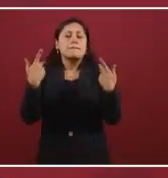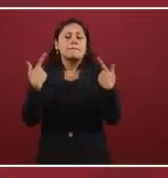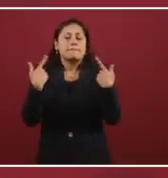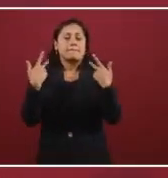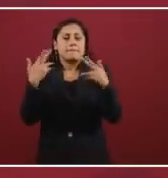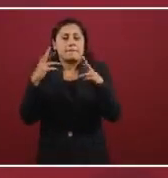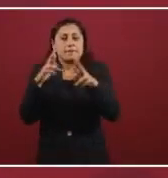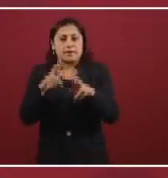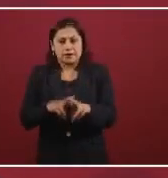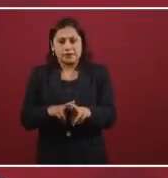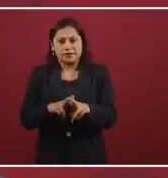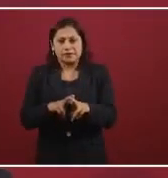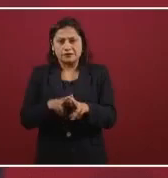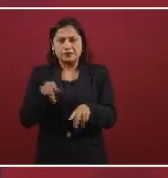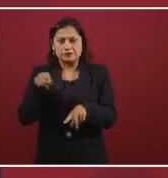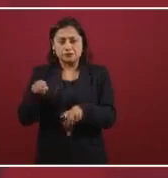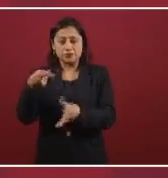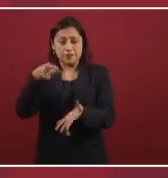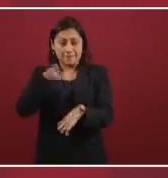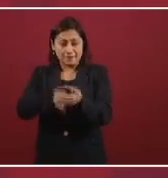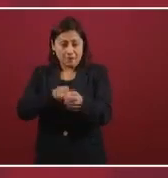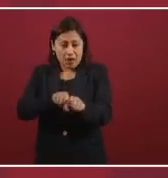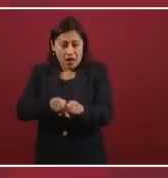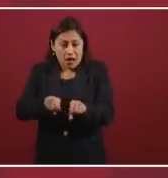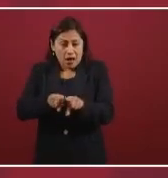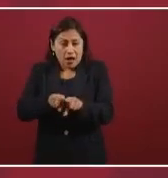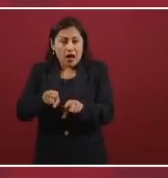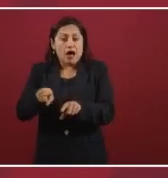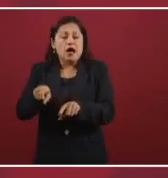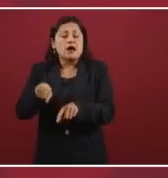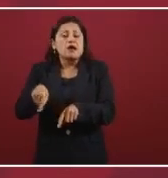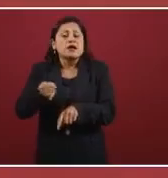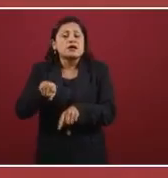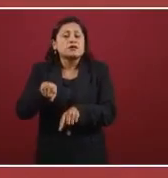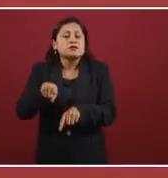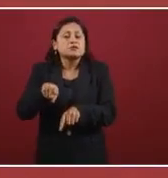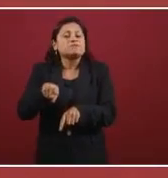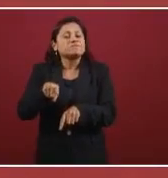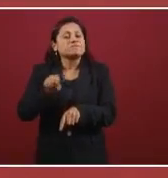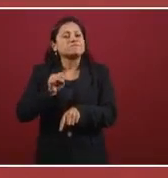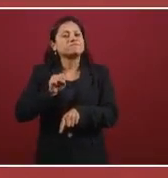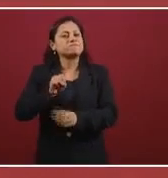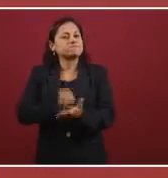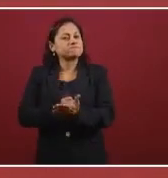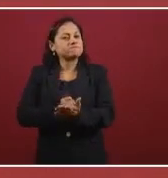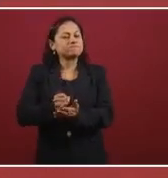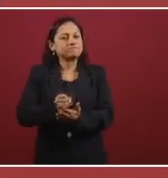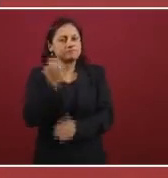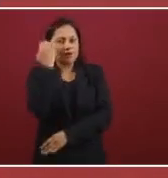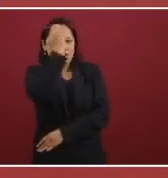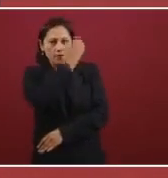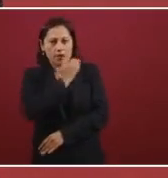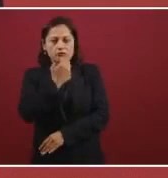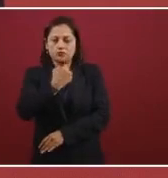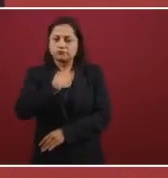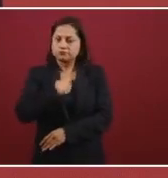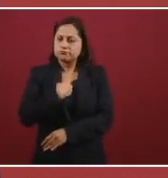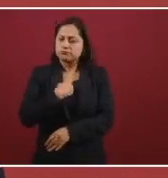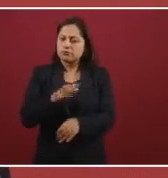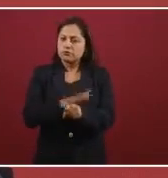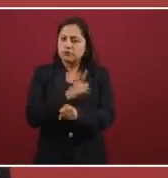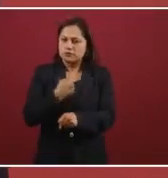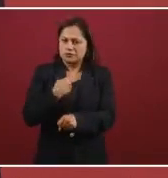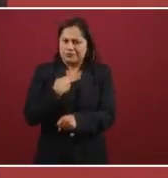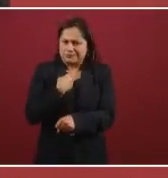ellos, ¿sí?, y estoy seguro que van a actuar con mucha responsabilidad, porque son los maestros